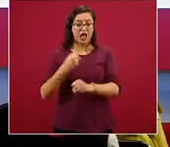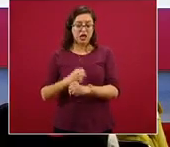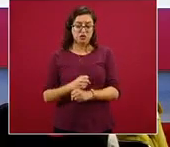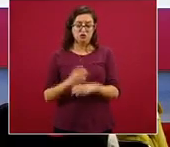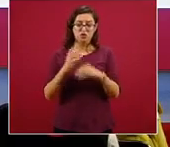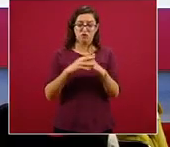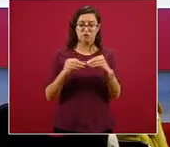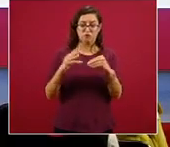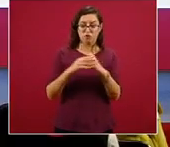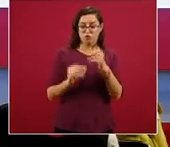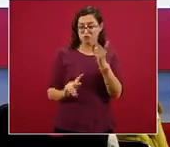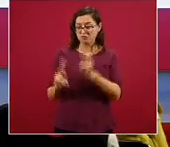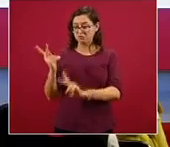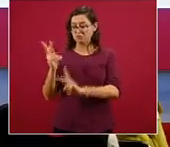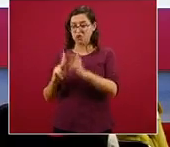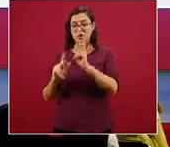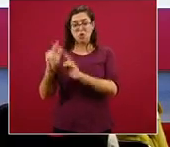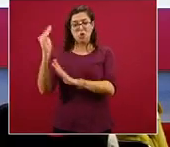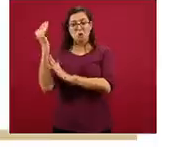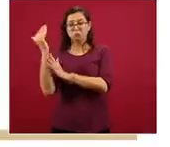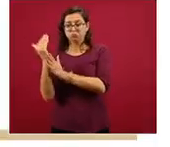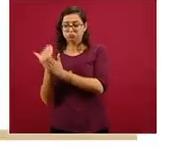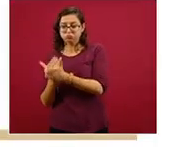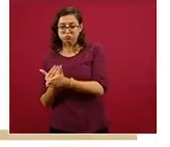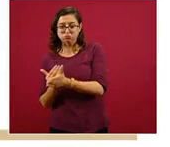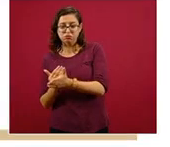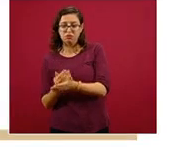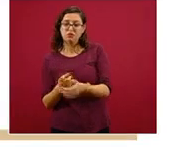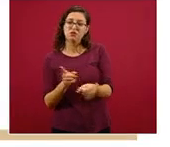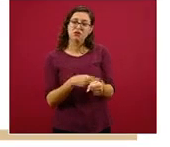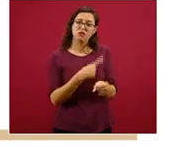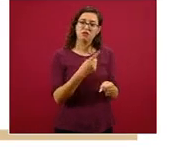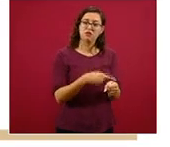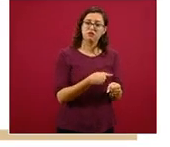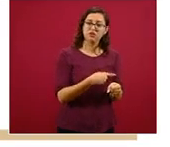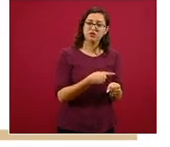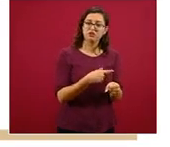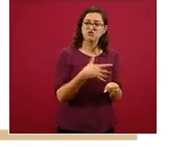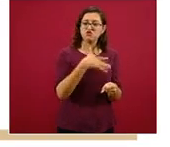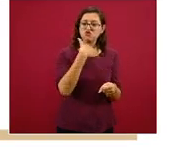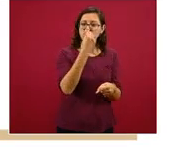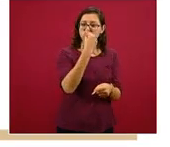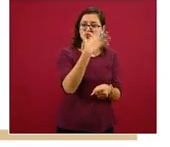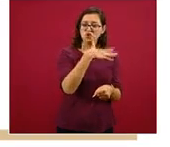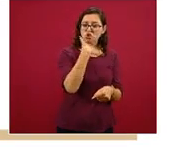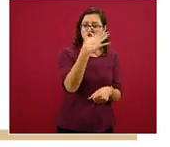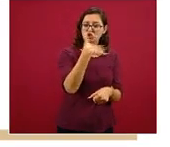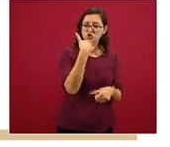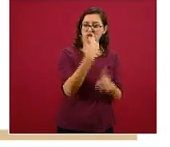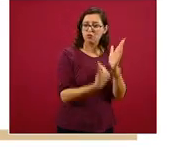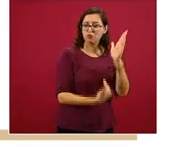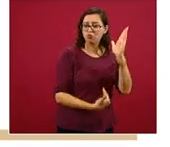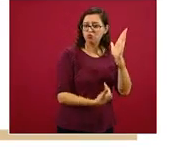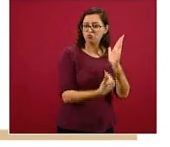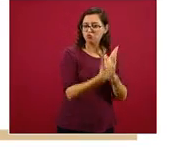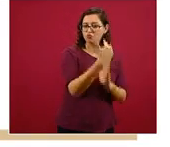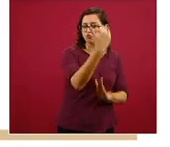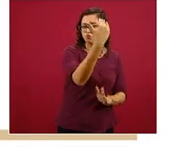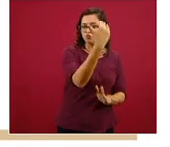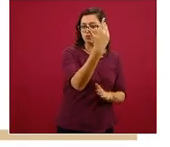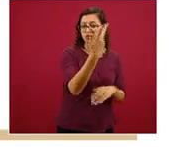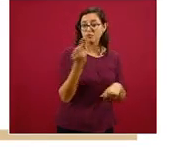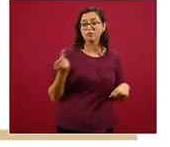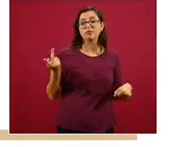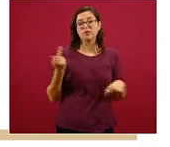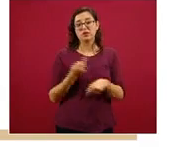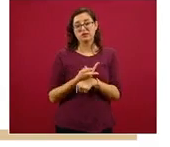verduras y se ha elevado el consumo de bebidas azucaradas y alimentos chatarra, y esa es la causa fundamental